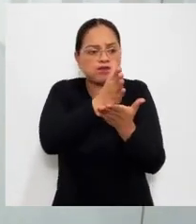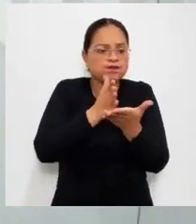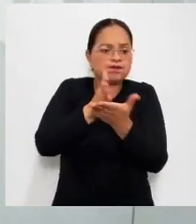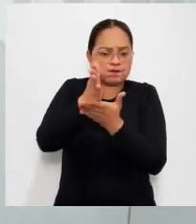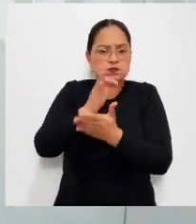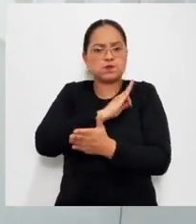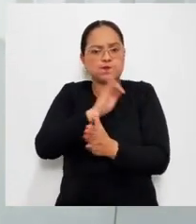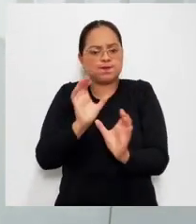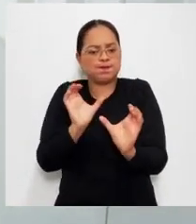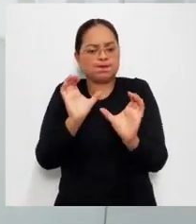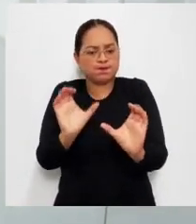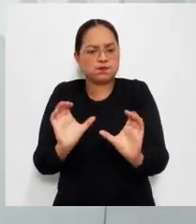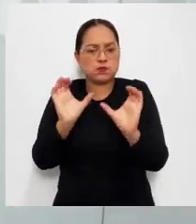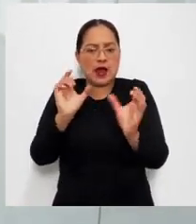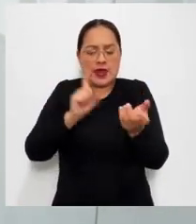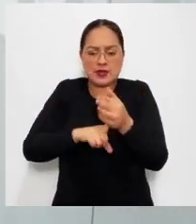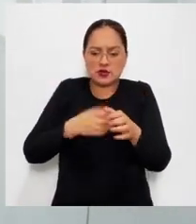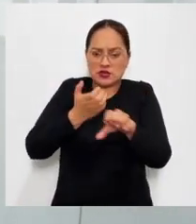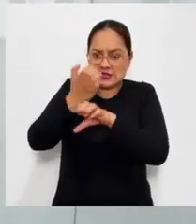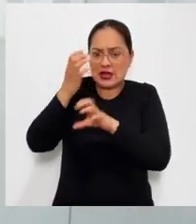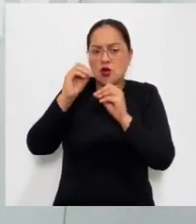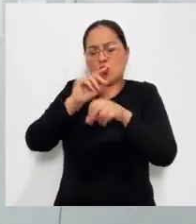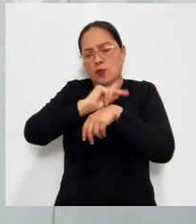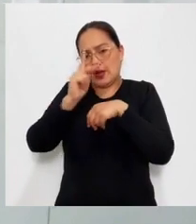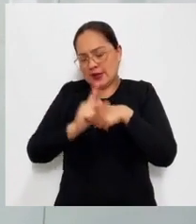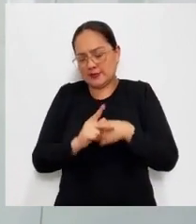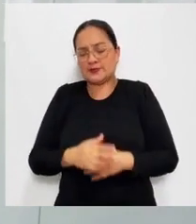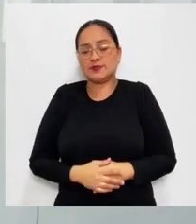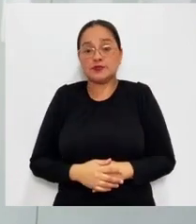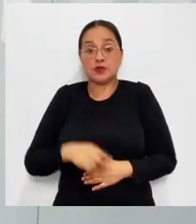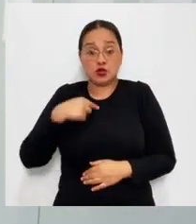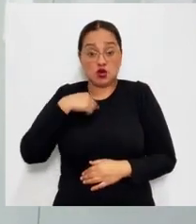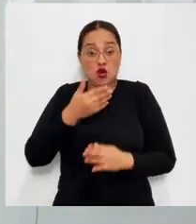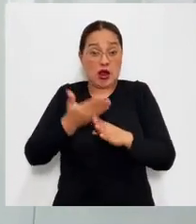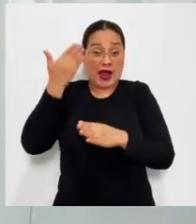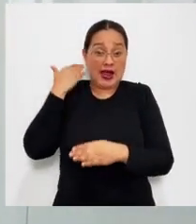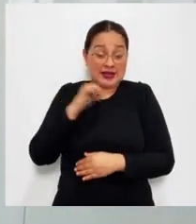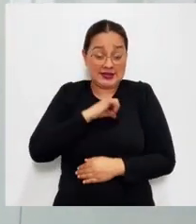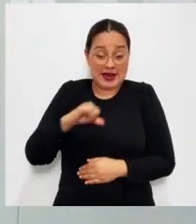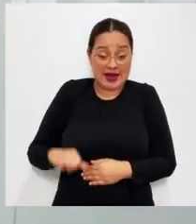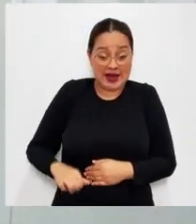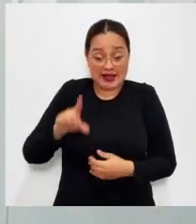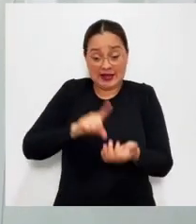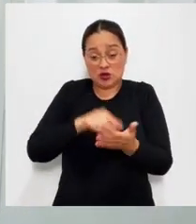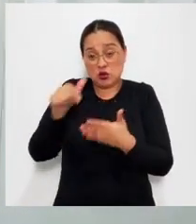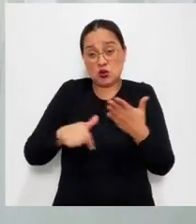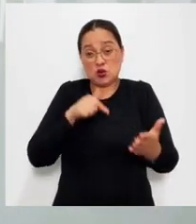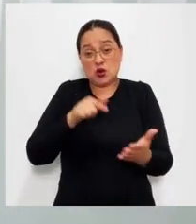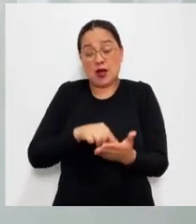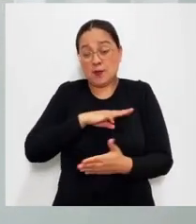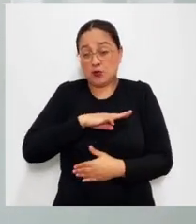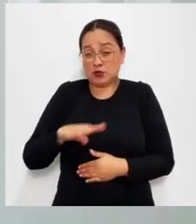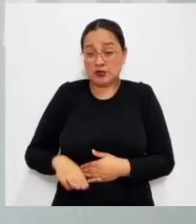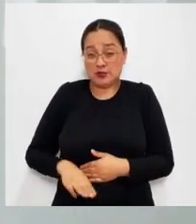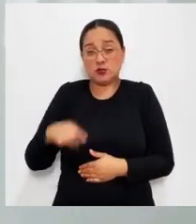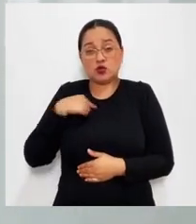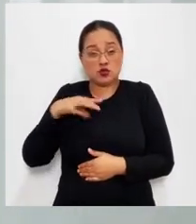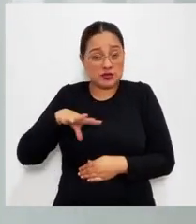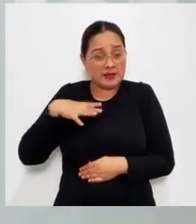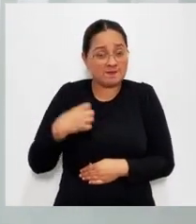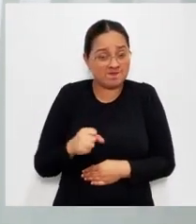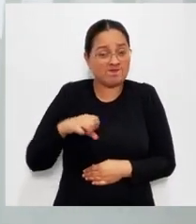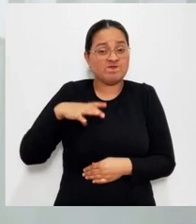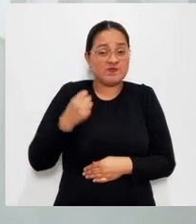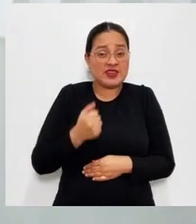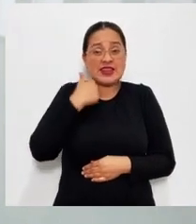uno de los delitos que se encuentran en nuestros estados, en nuestro país. Yo como alcalde recuerdo justamente que